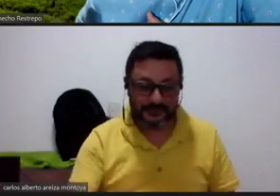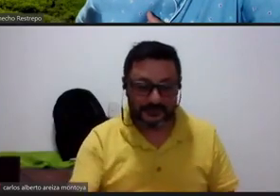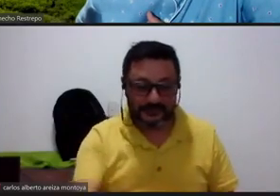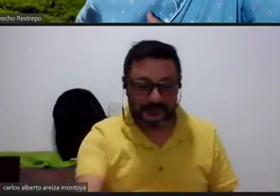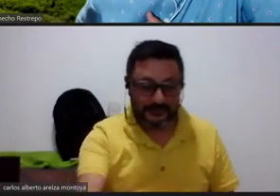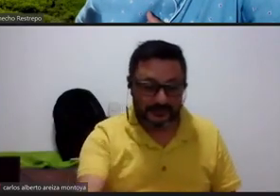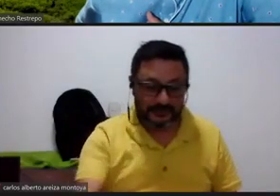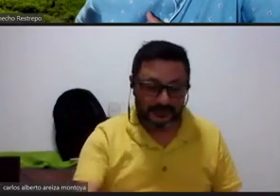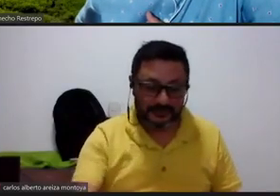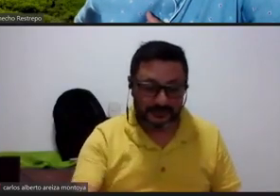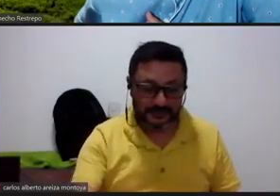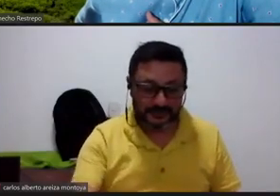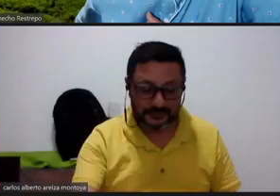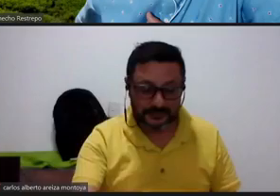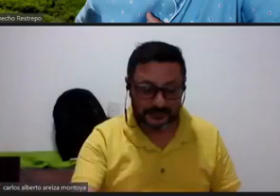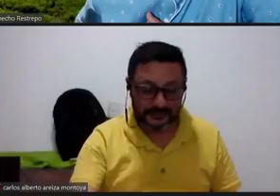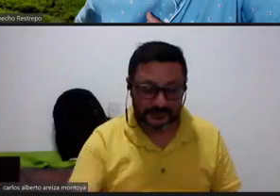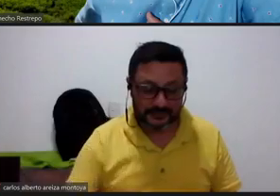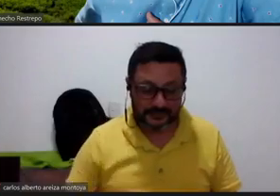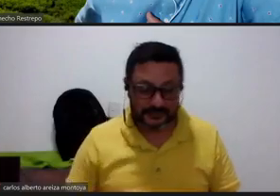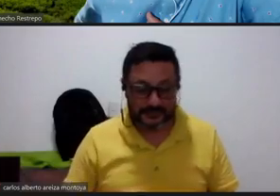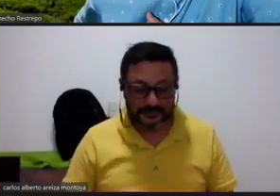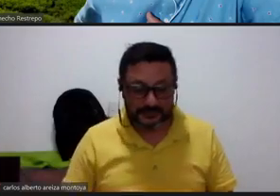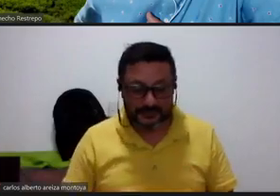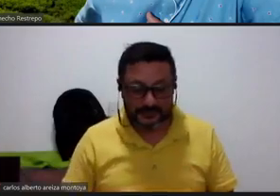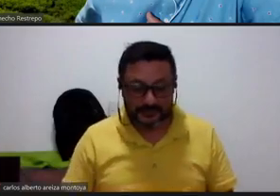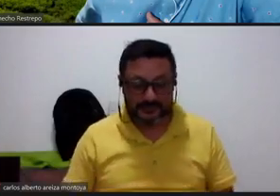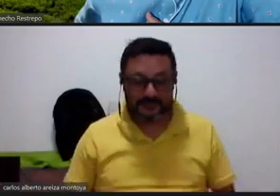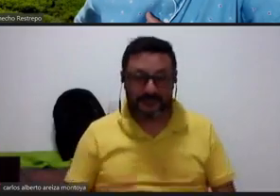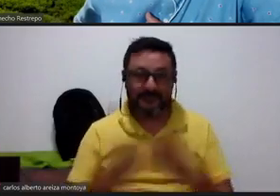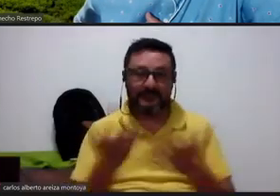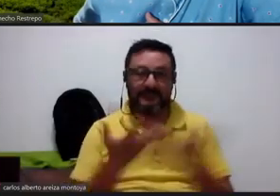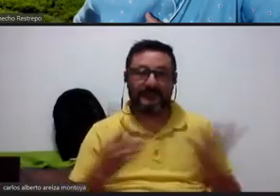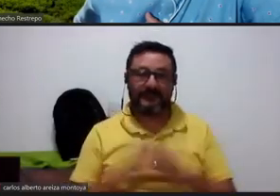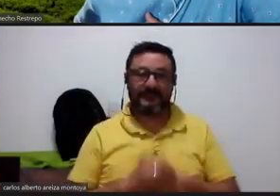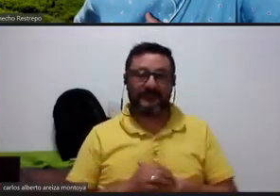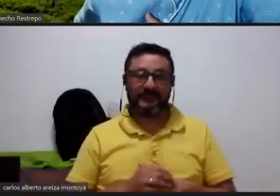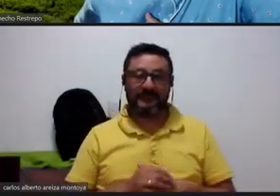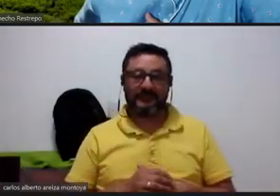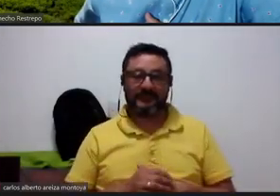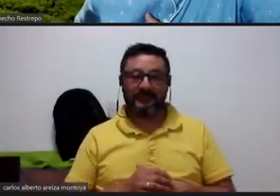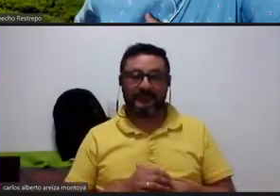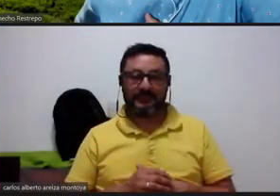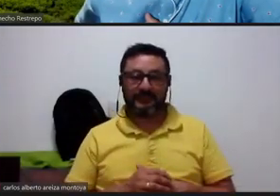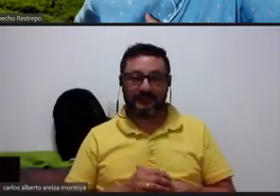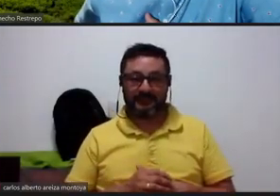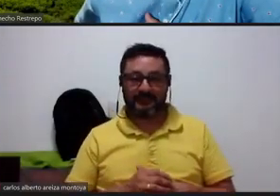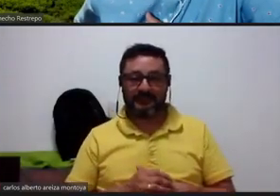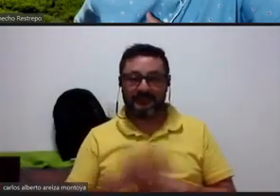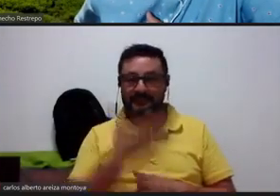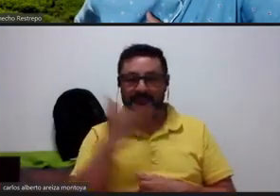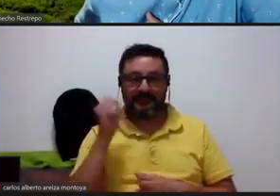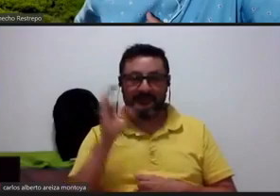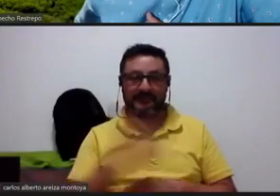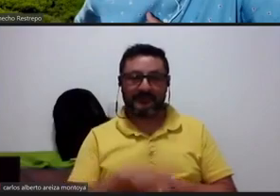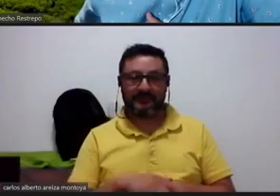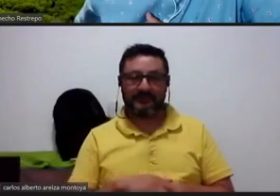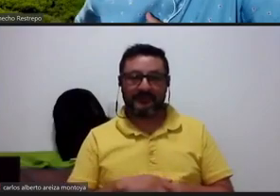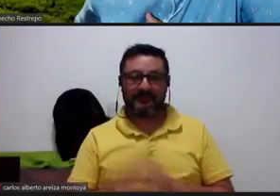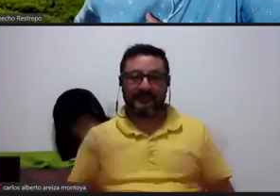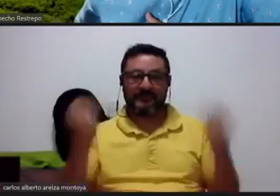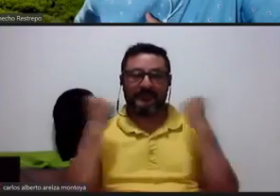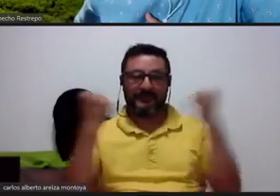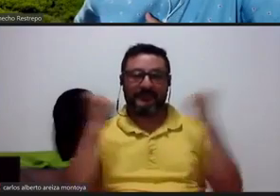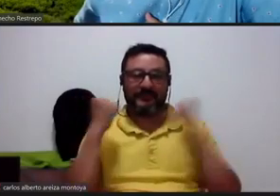ha pasado por otros deportes saca como lo mejor de cada deporte. Tú iniciaste por la gimnasia, un